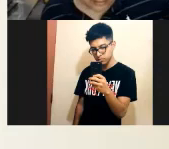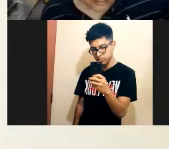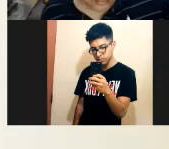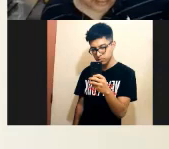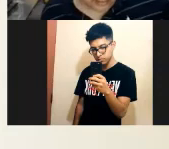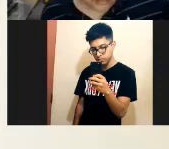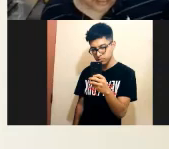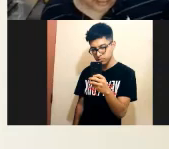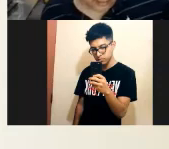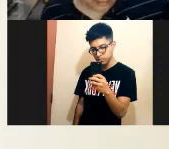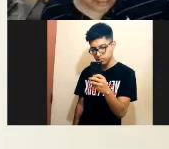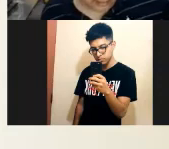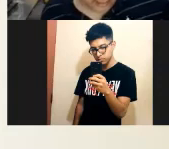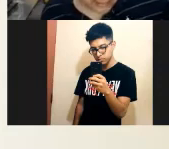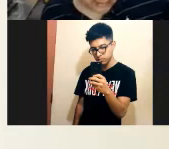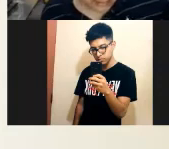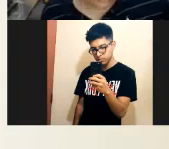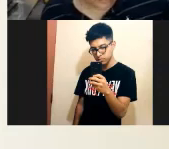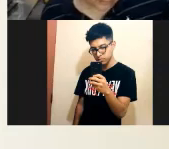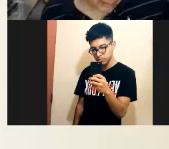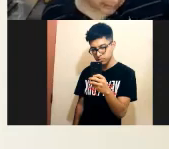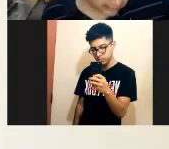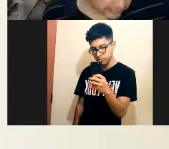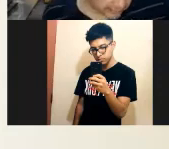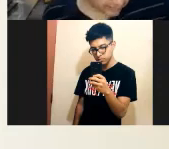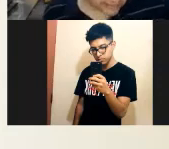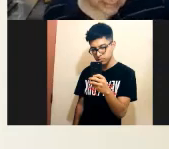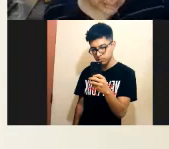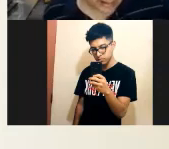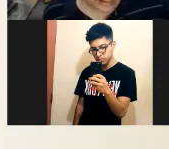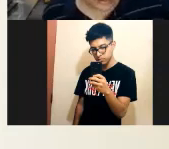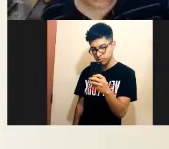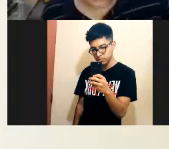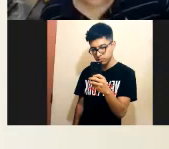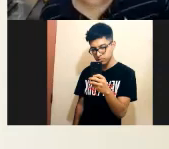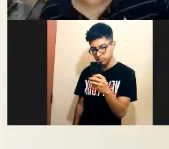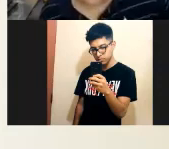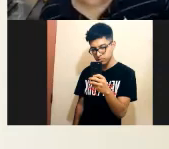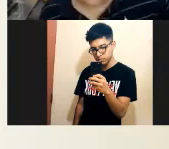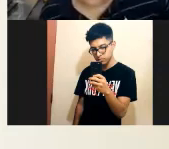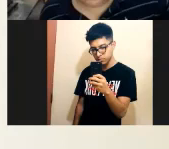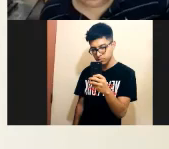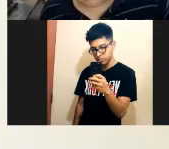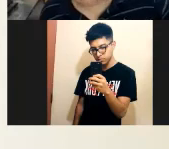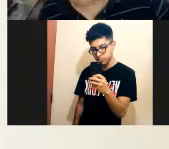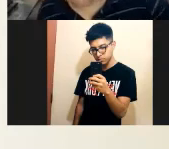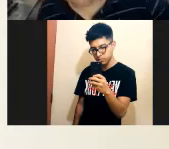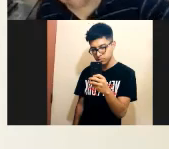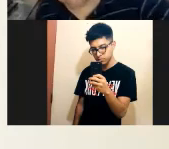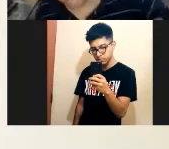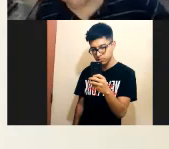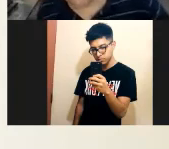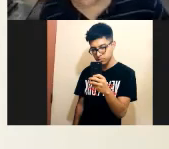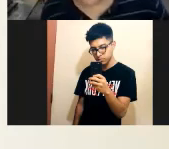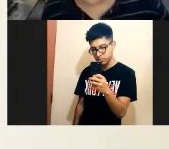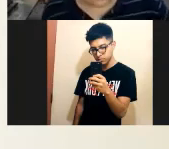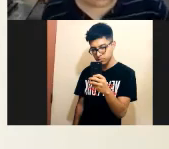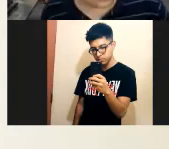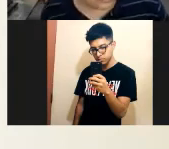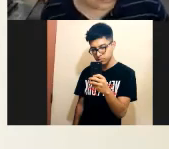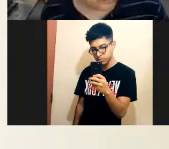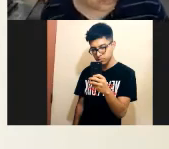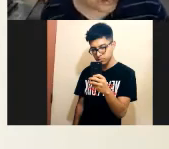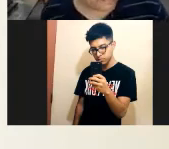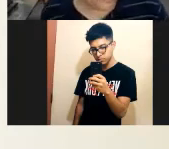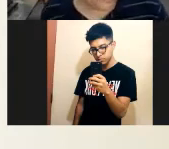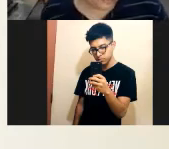dominantes del este, porque es donde está el mar, y me está pegando del este,